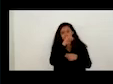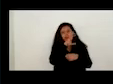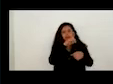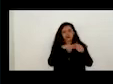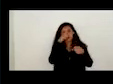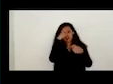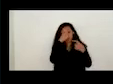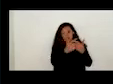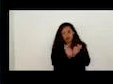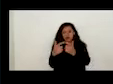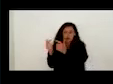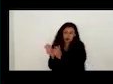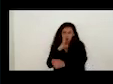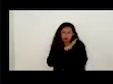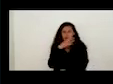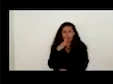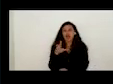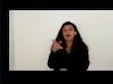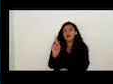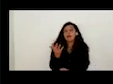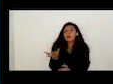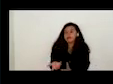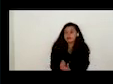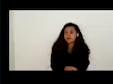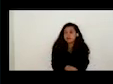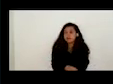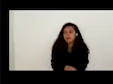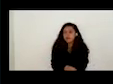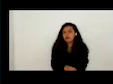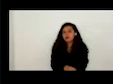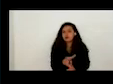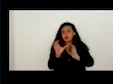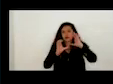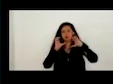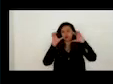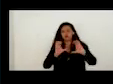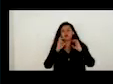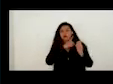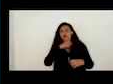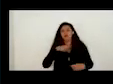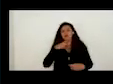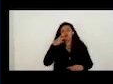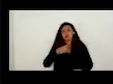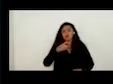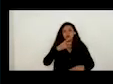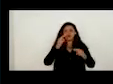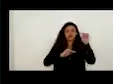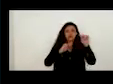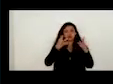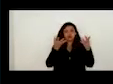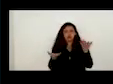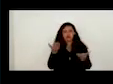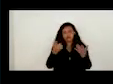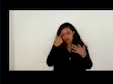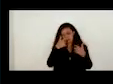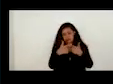grupos generales, pero sí hay que tener cuidado y hay que guardar una proporción, por ejemplo, de los grupos de